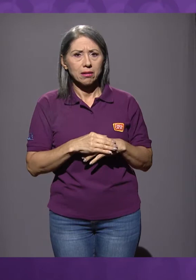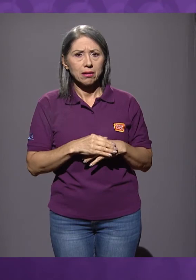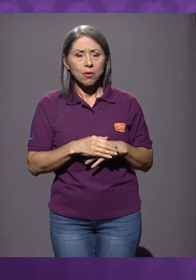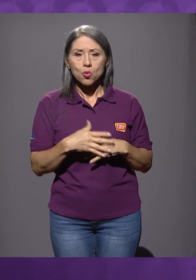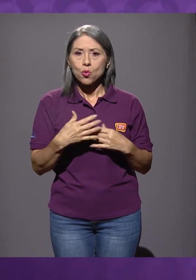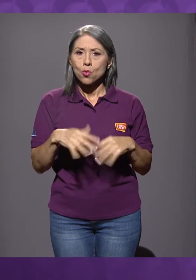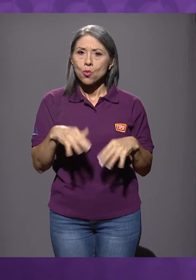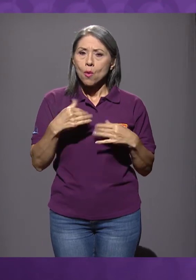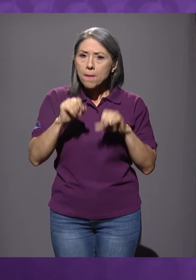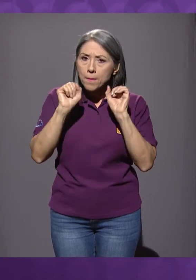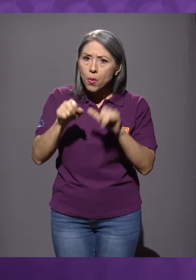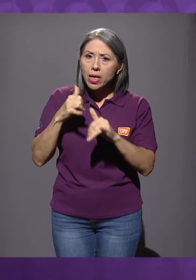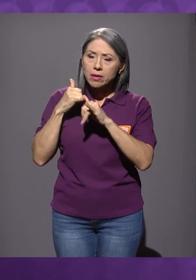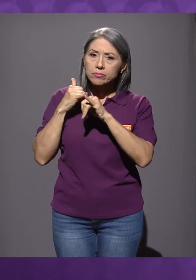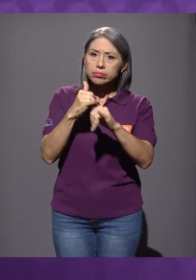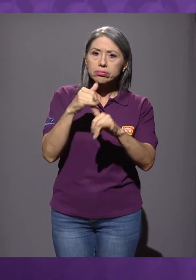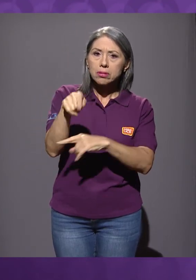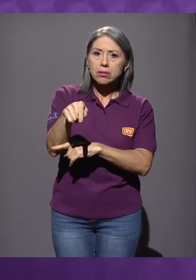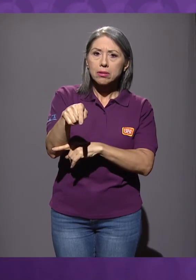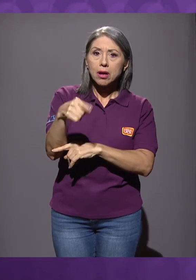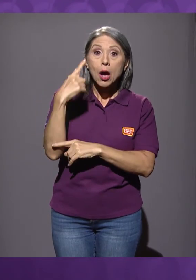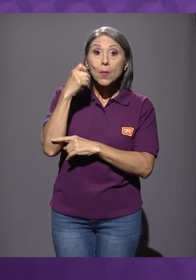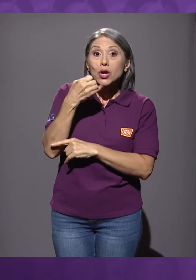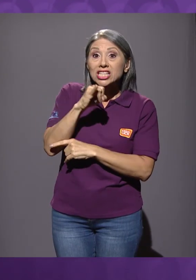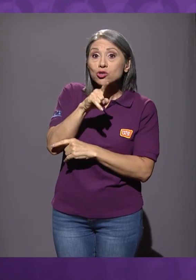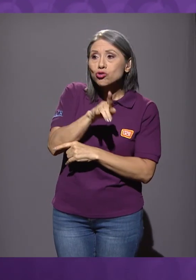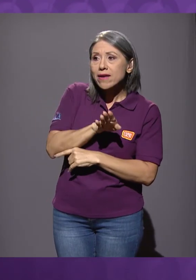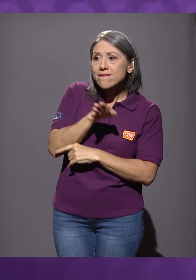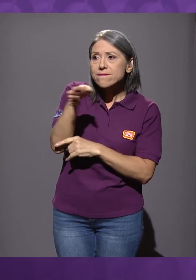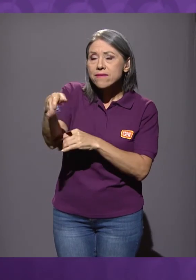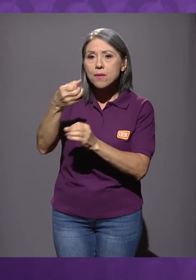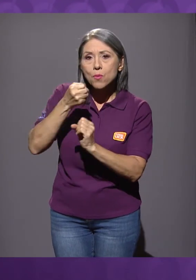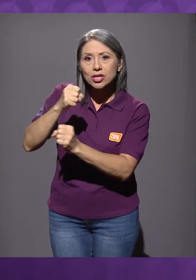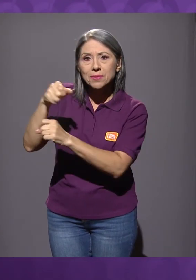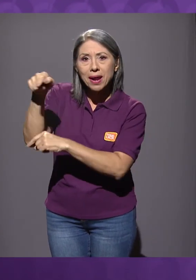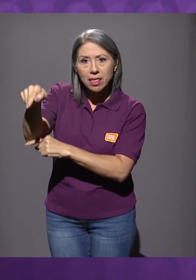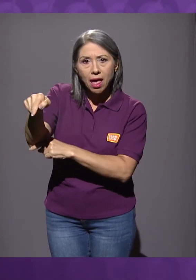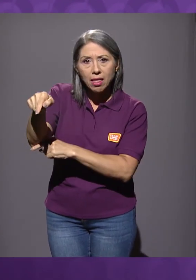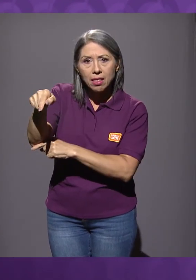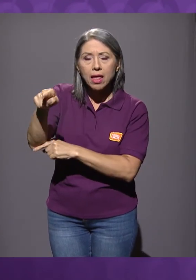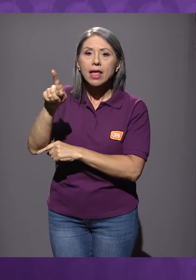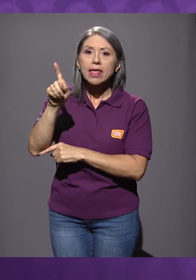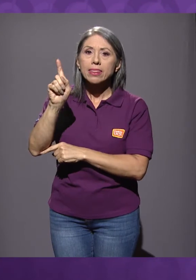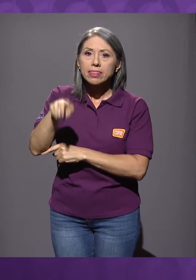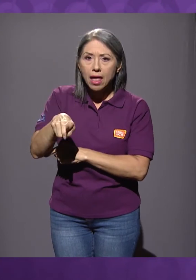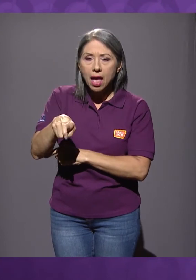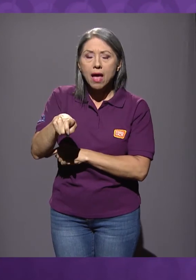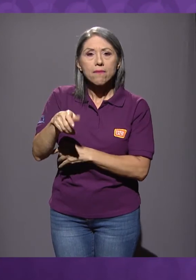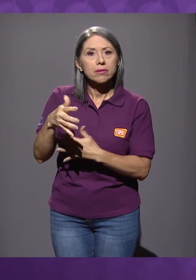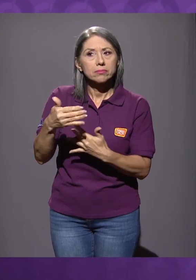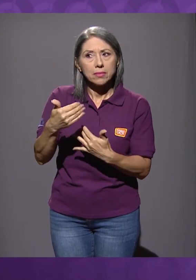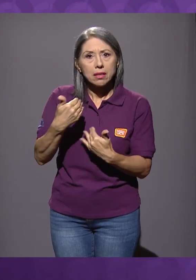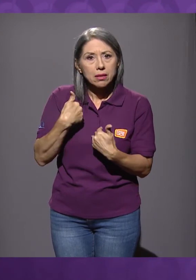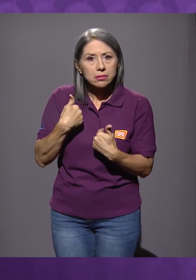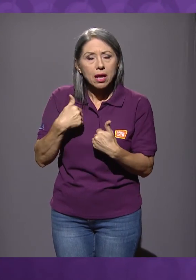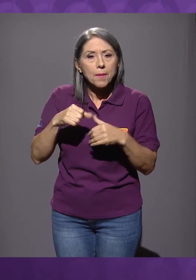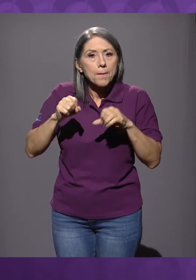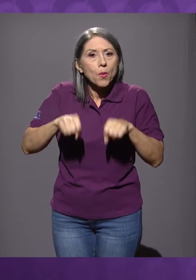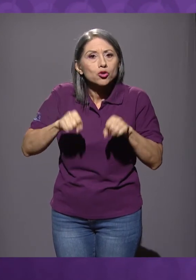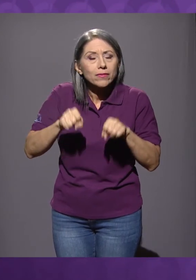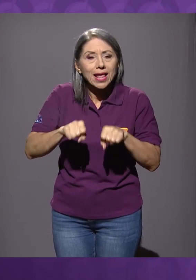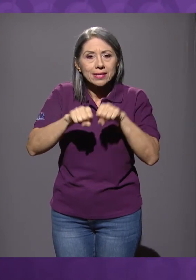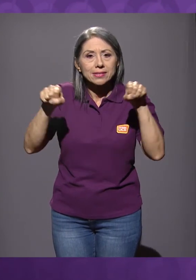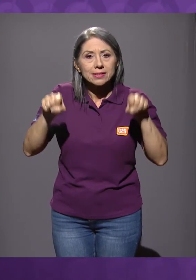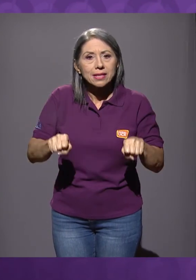eso sería denunciable, ¿verdad? Porque es una municipalidad y existe la posibilidad de sistemas alternativos